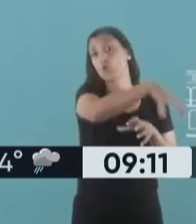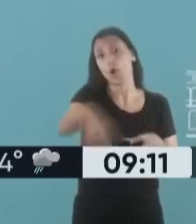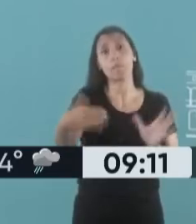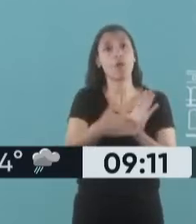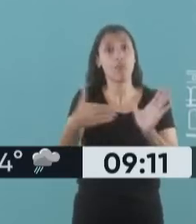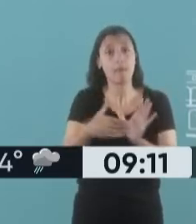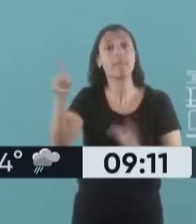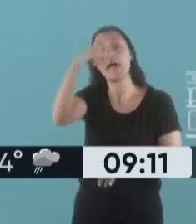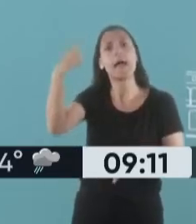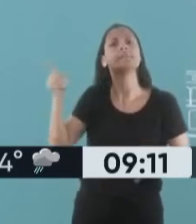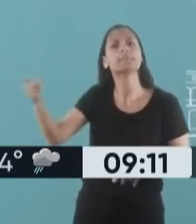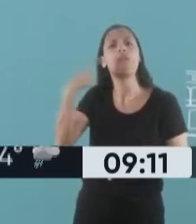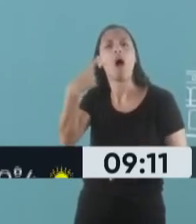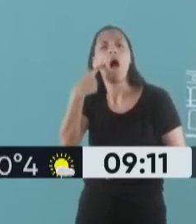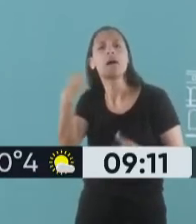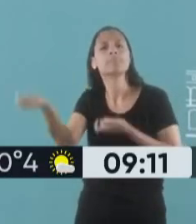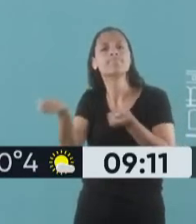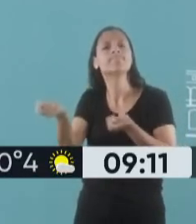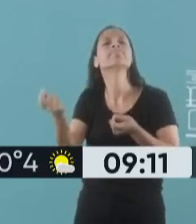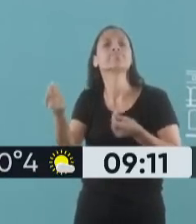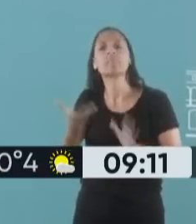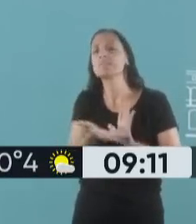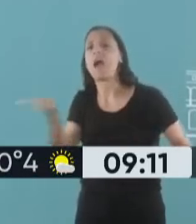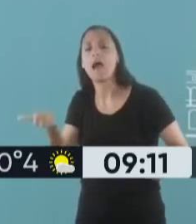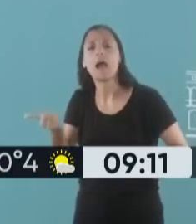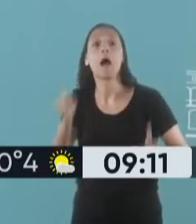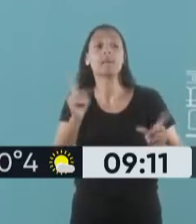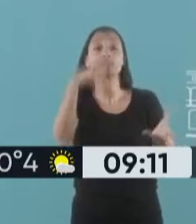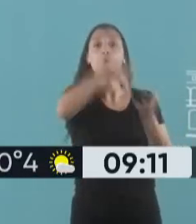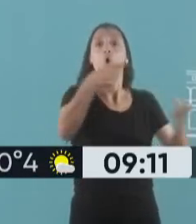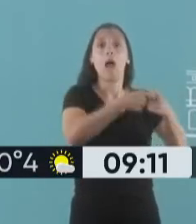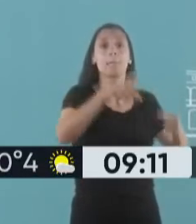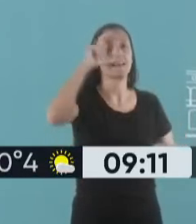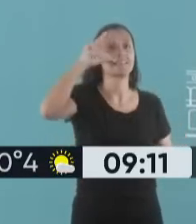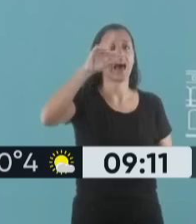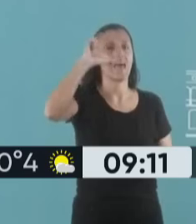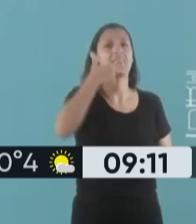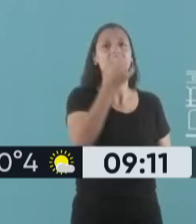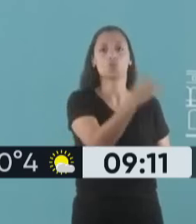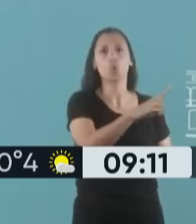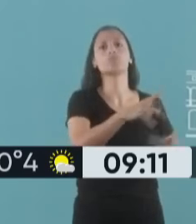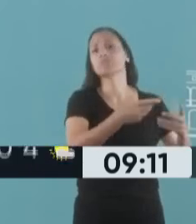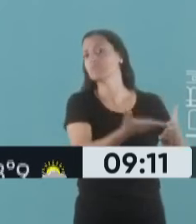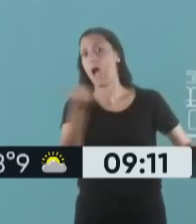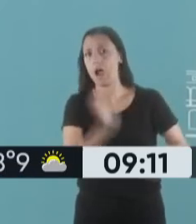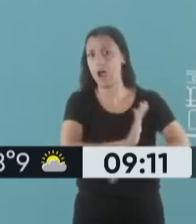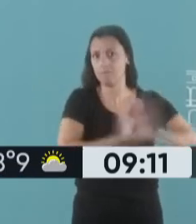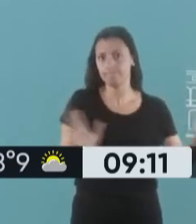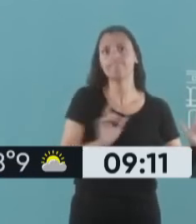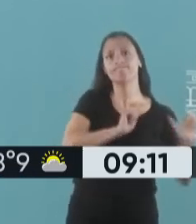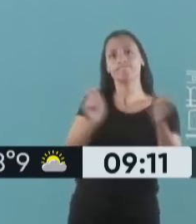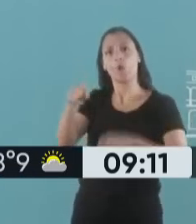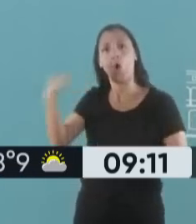el Estado evaluará la quita de concesión para la empresa Edesur. Esto con respecto a lo que está sucediendo y que